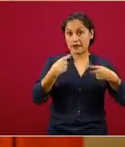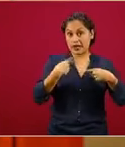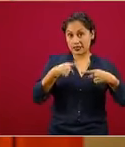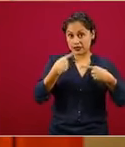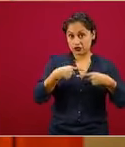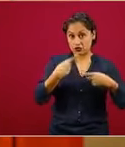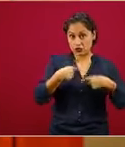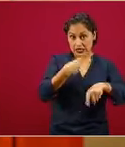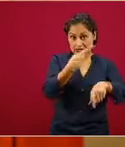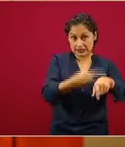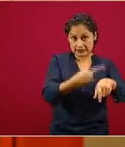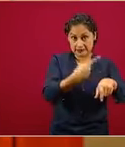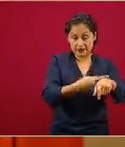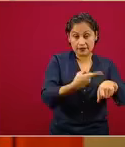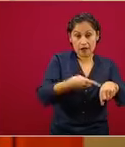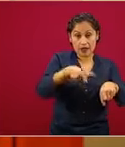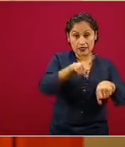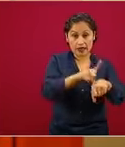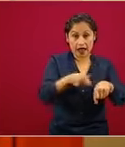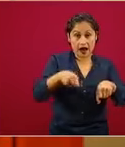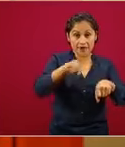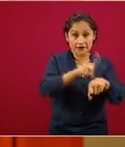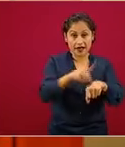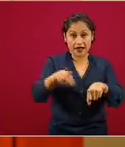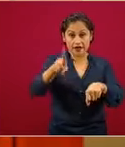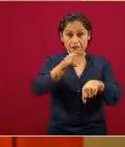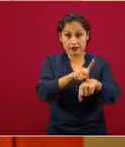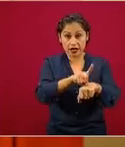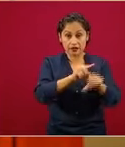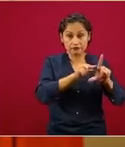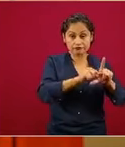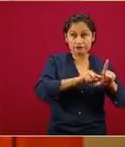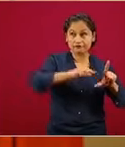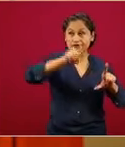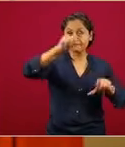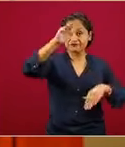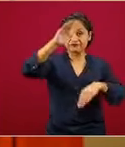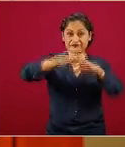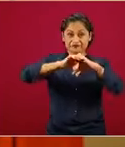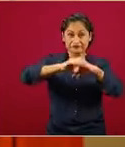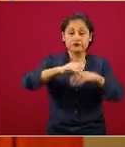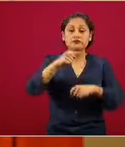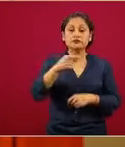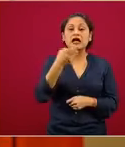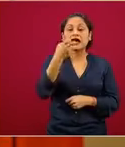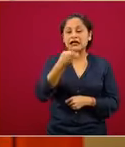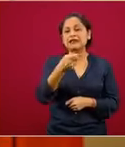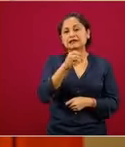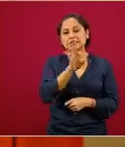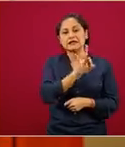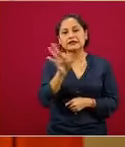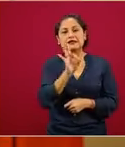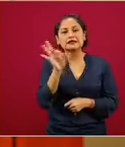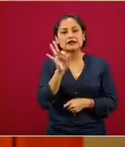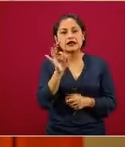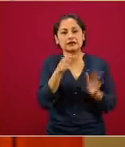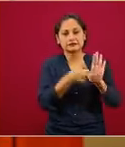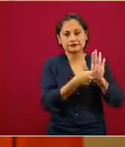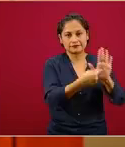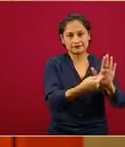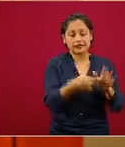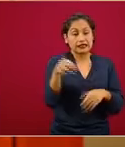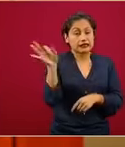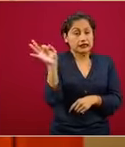por día en el momento máximo de la curva, y esa es la predicción de lo que habría pasado si no se